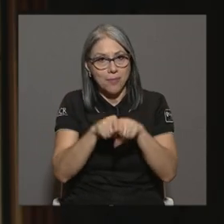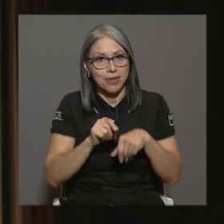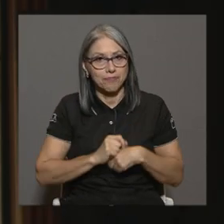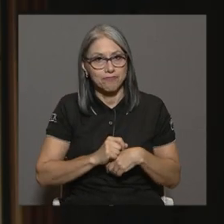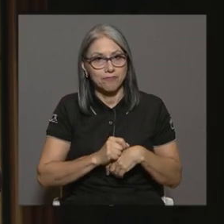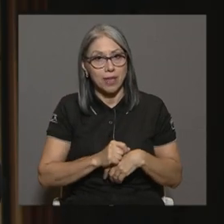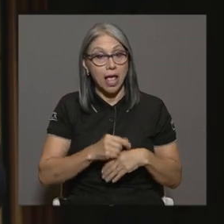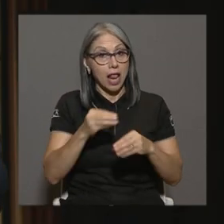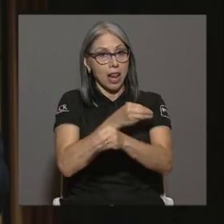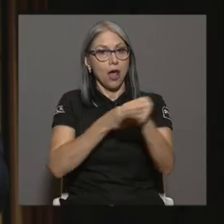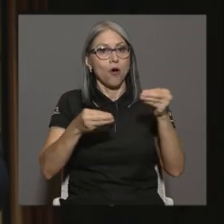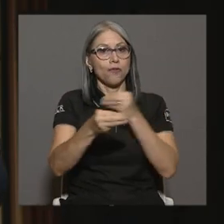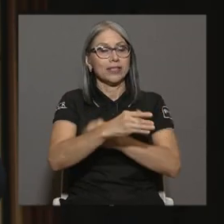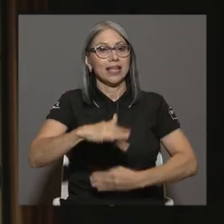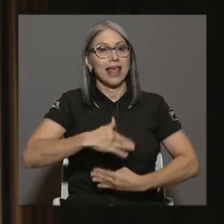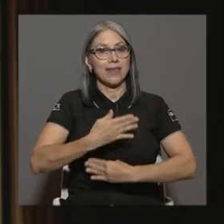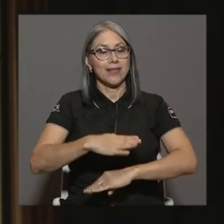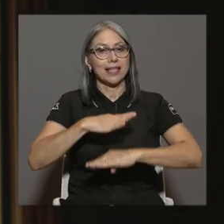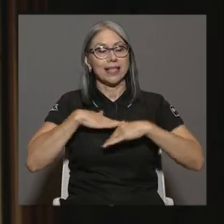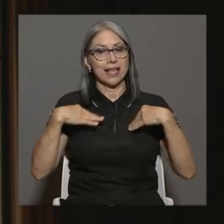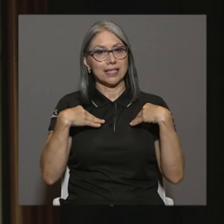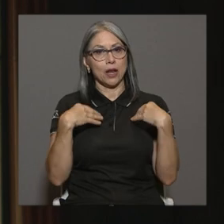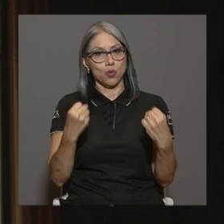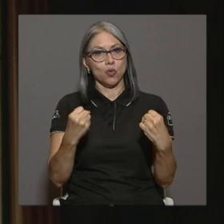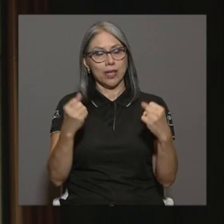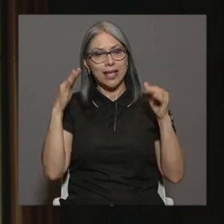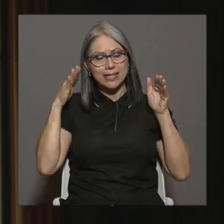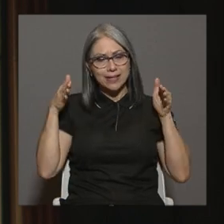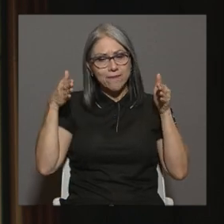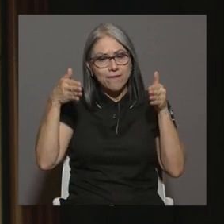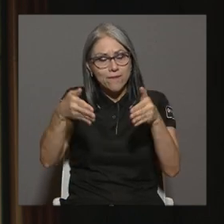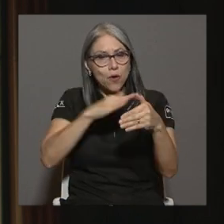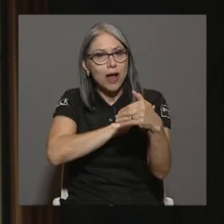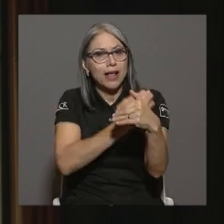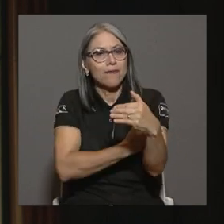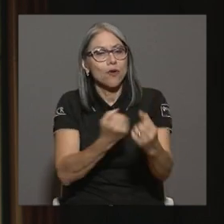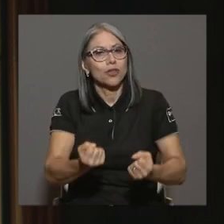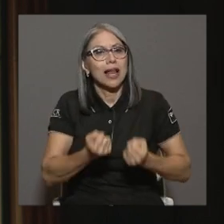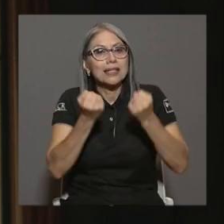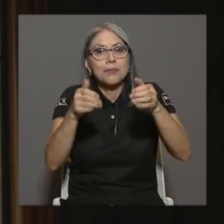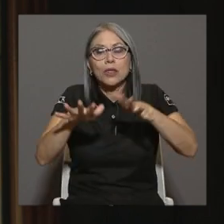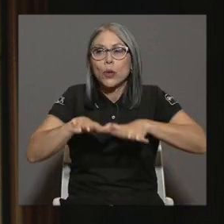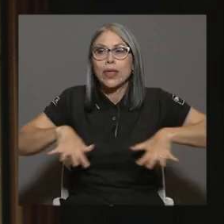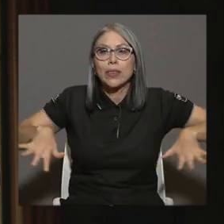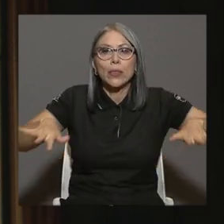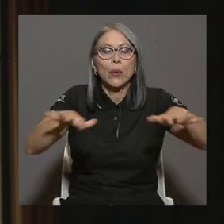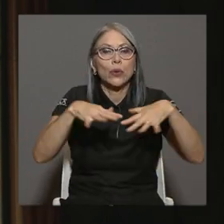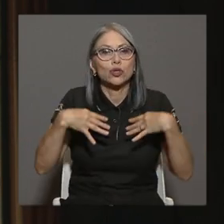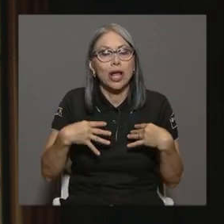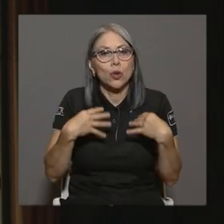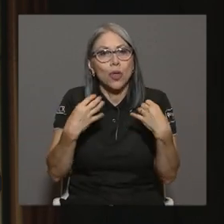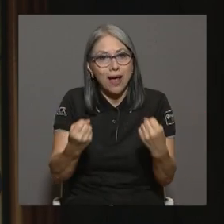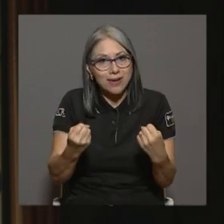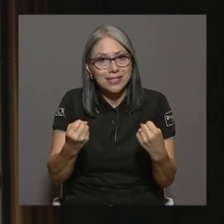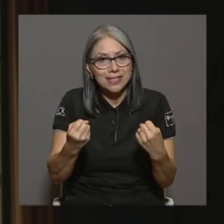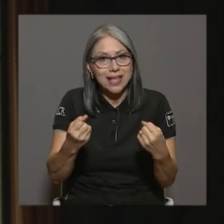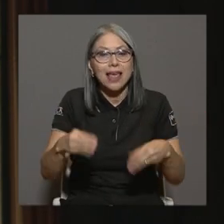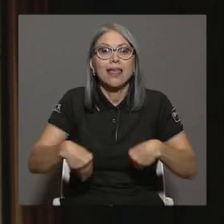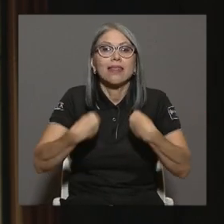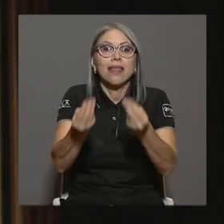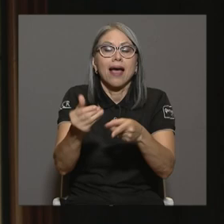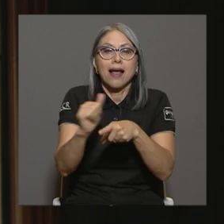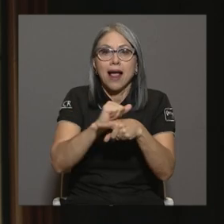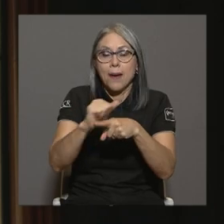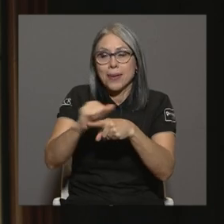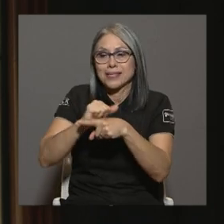la Oficina de Bienestar y Salud se enfoca en el fortalecimiento de entornos saludables, proporciona